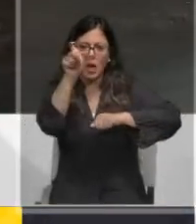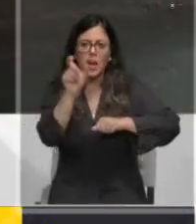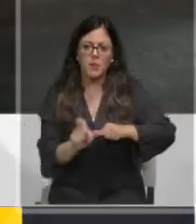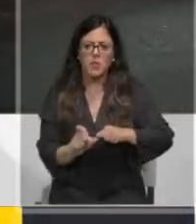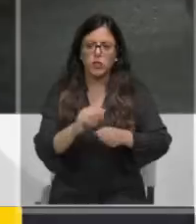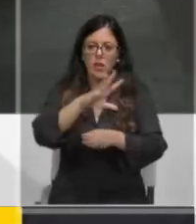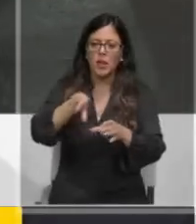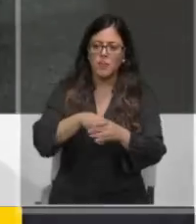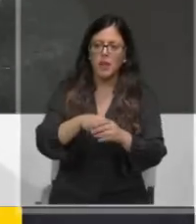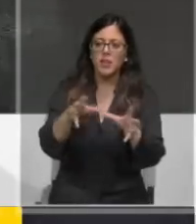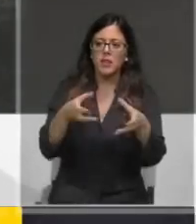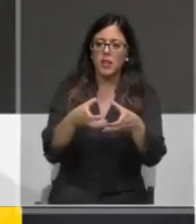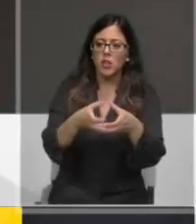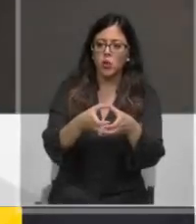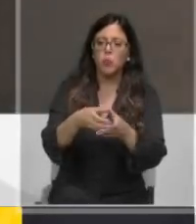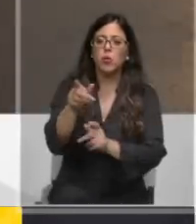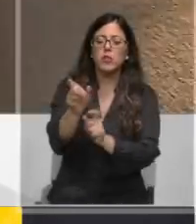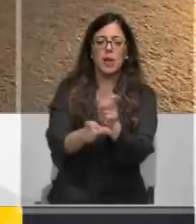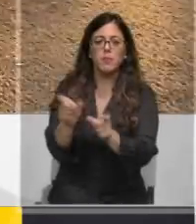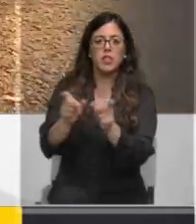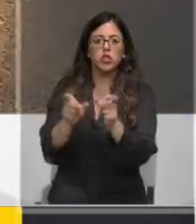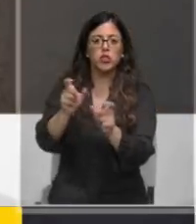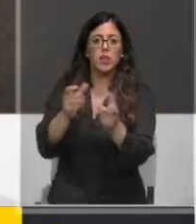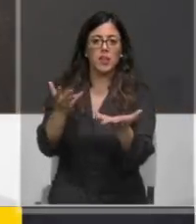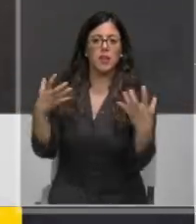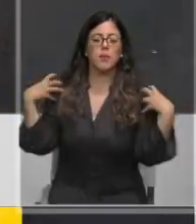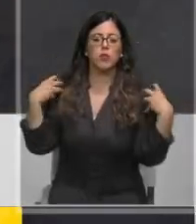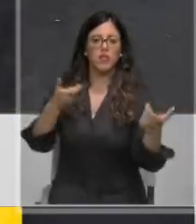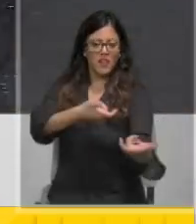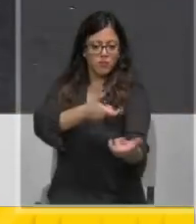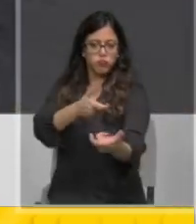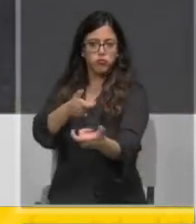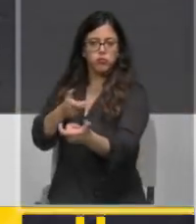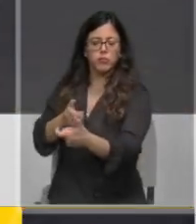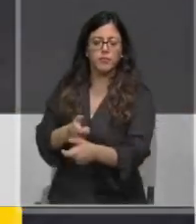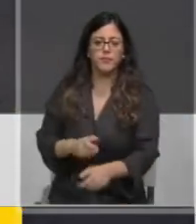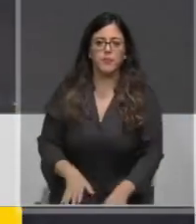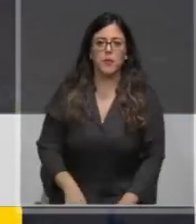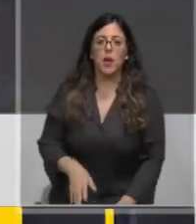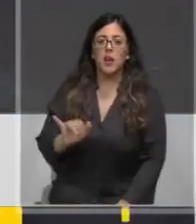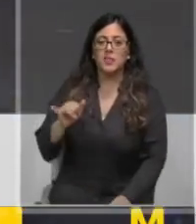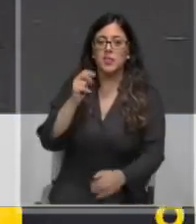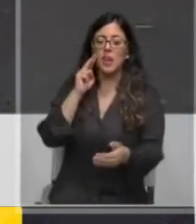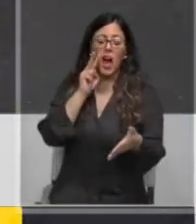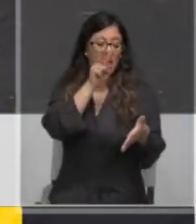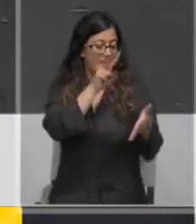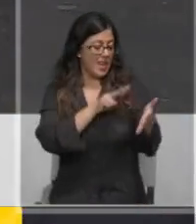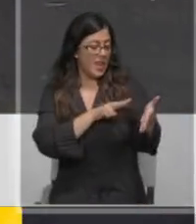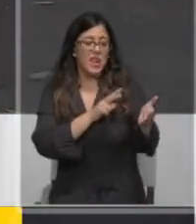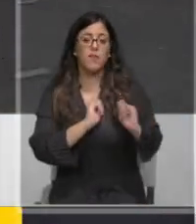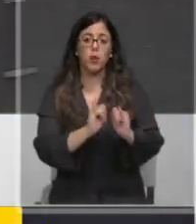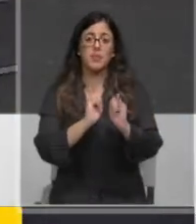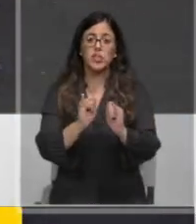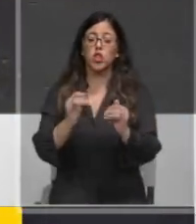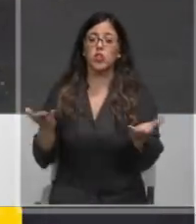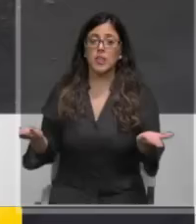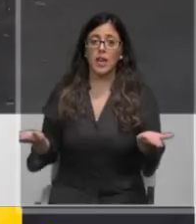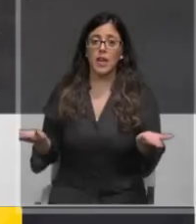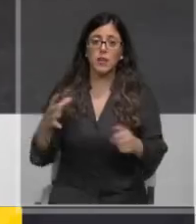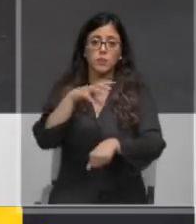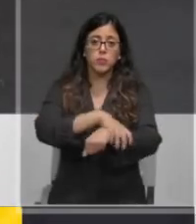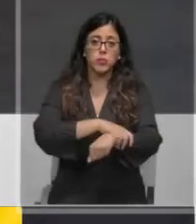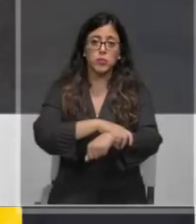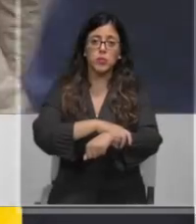los individuos que habría participado en esta balacera soledad sí En todo caso dice aquí la información publicada por la fiscalía que es detenido por